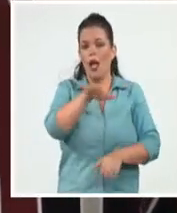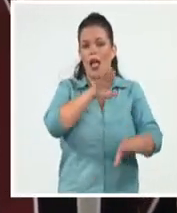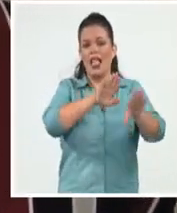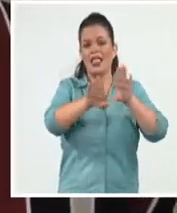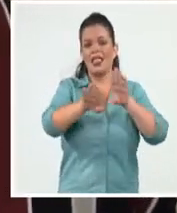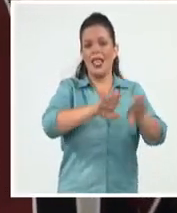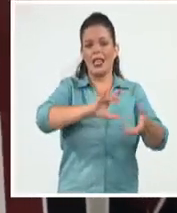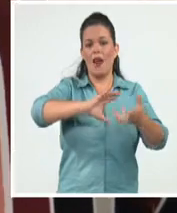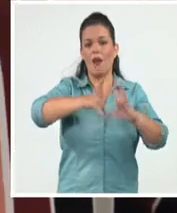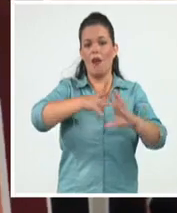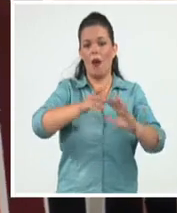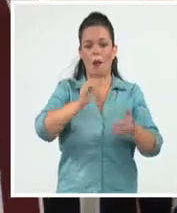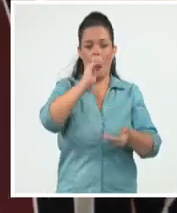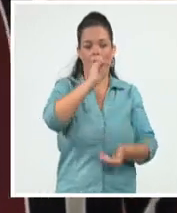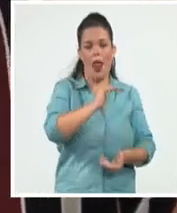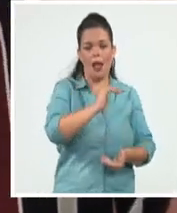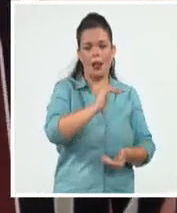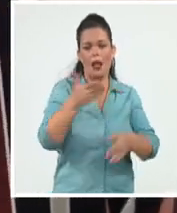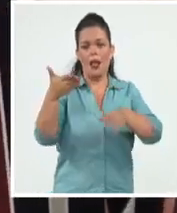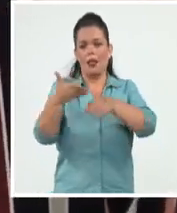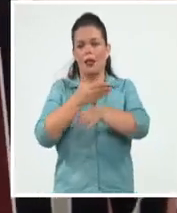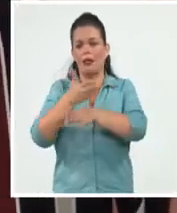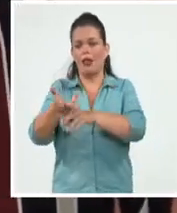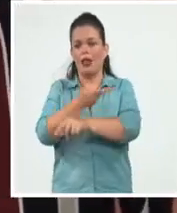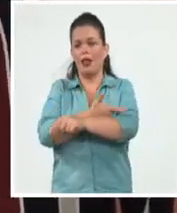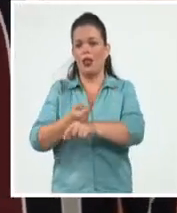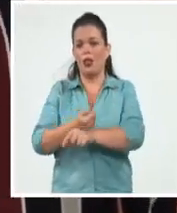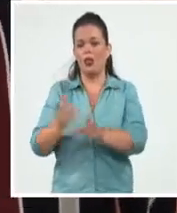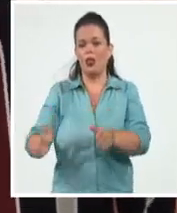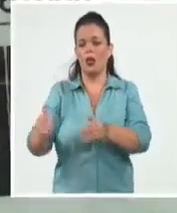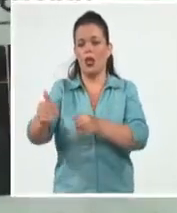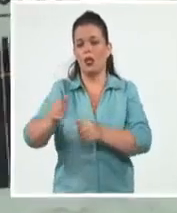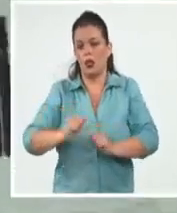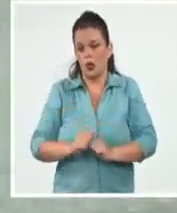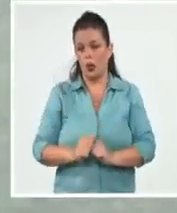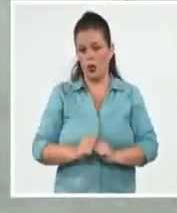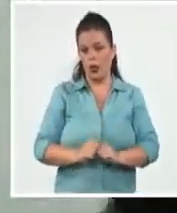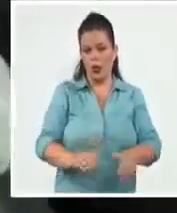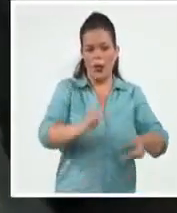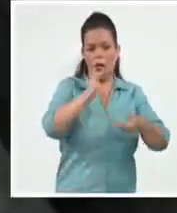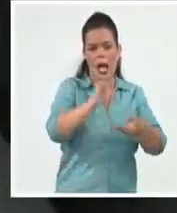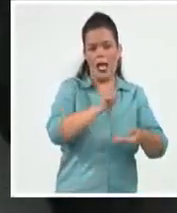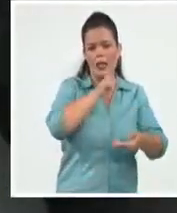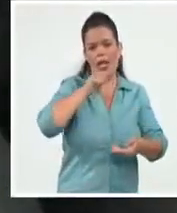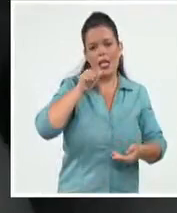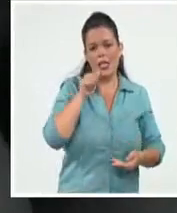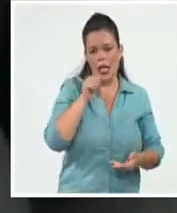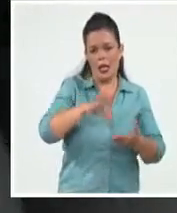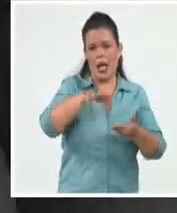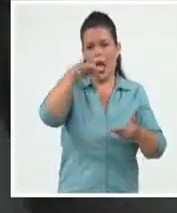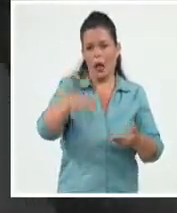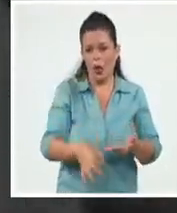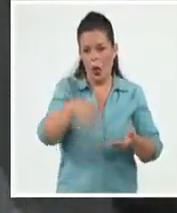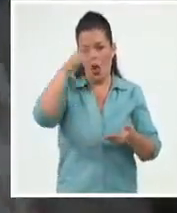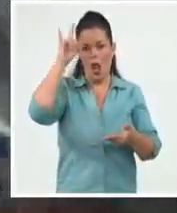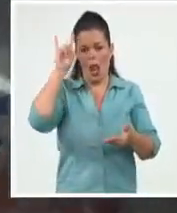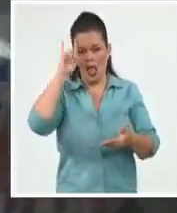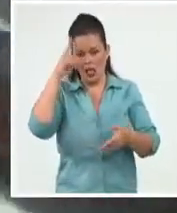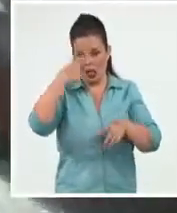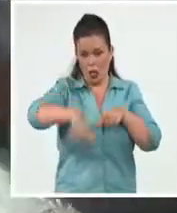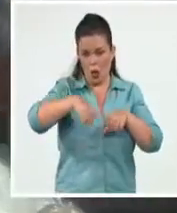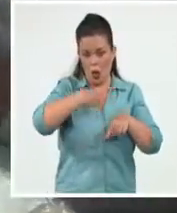cual no se corresponde con lo que se está transmitiendo en las redes sociales. Para quienes se dicen asombrados por ver